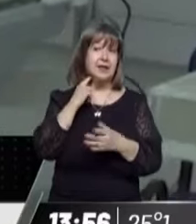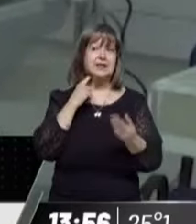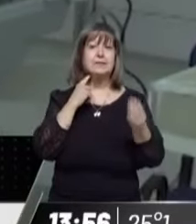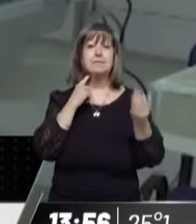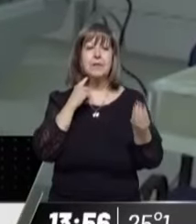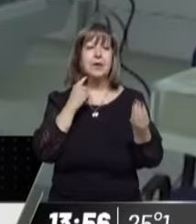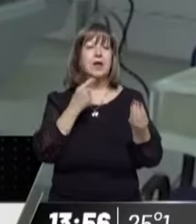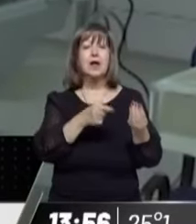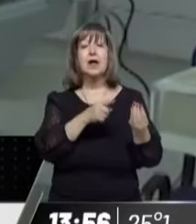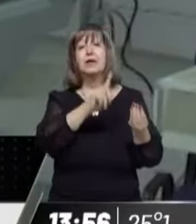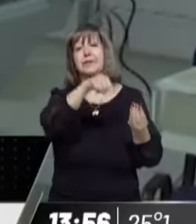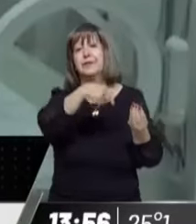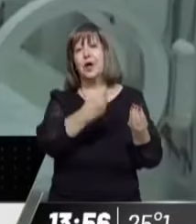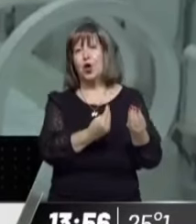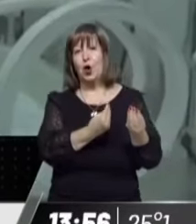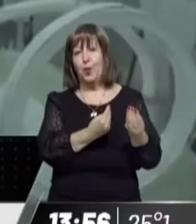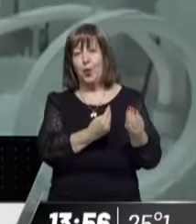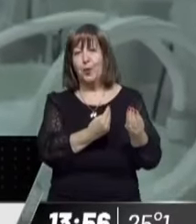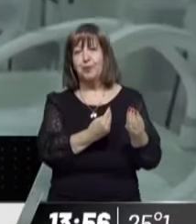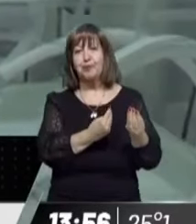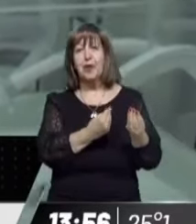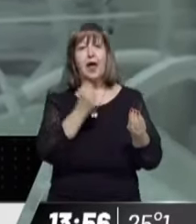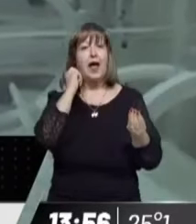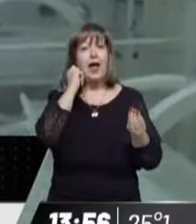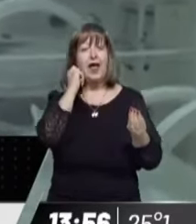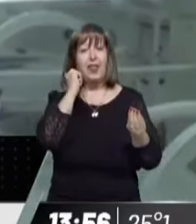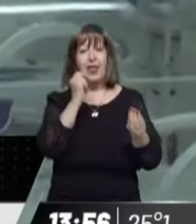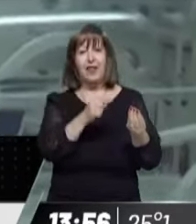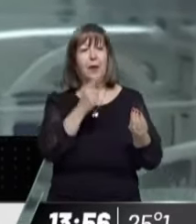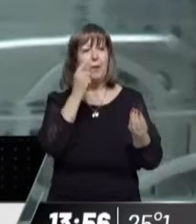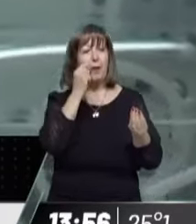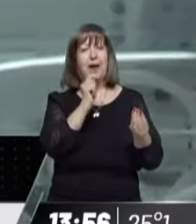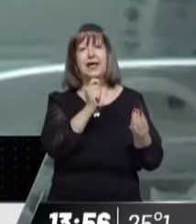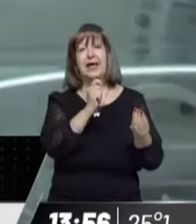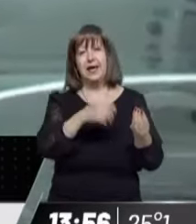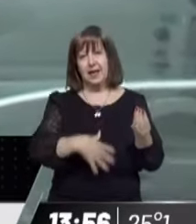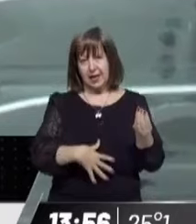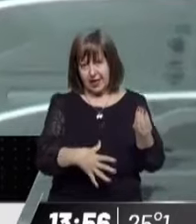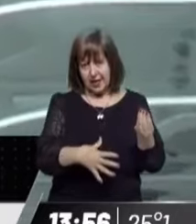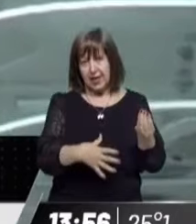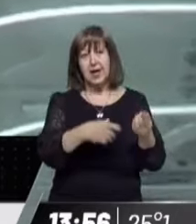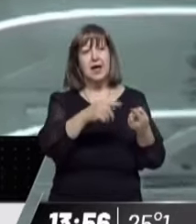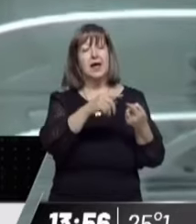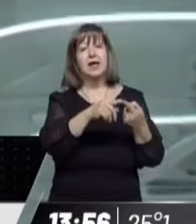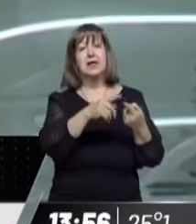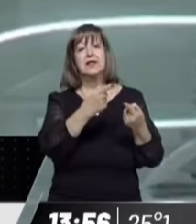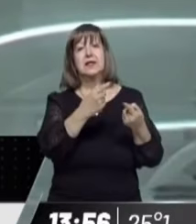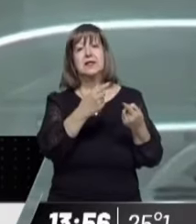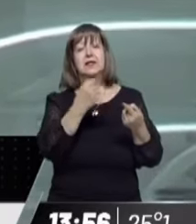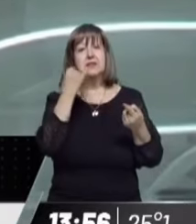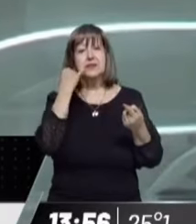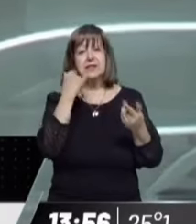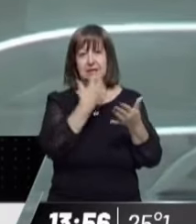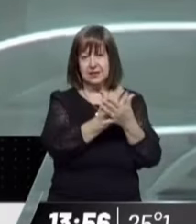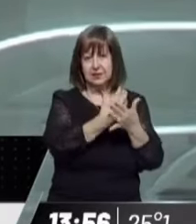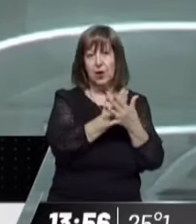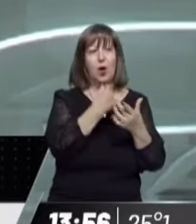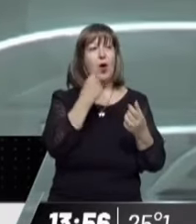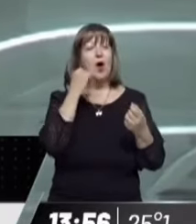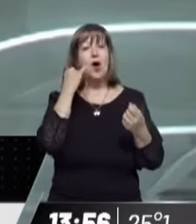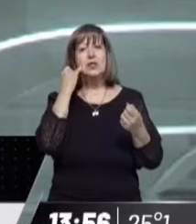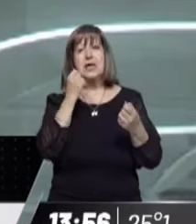todo, fundamentalmente, la edad del padre del bebé, si ha tenido una relación, si es